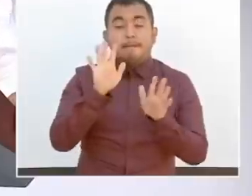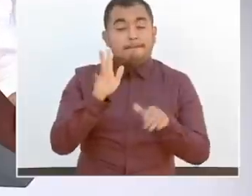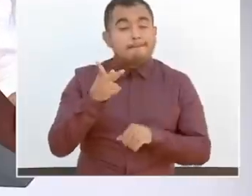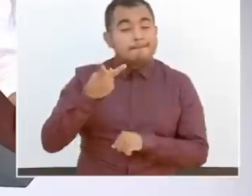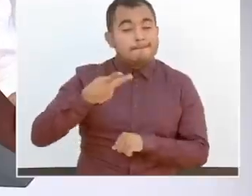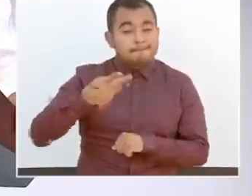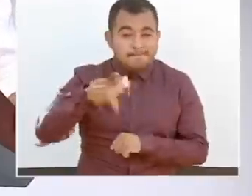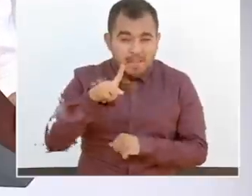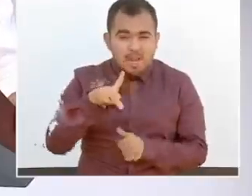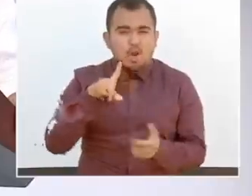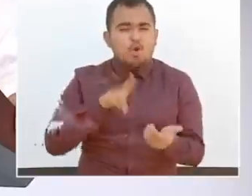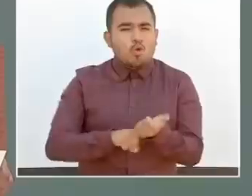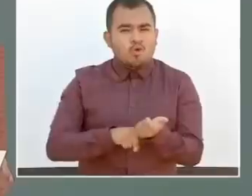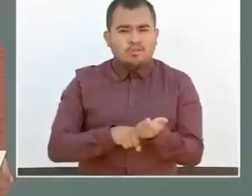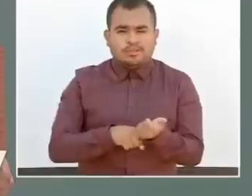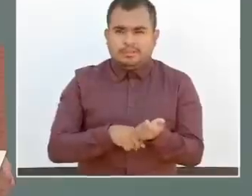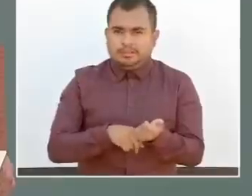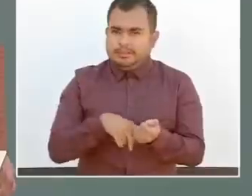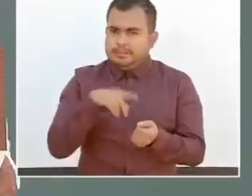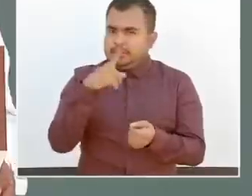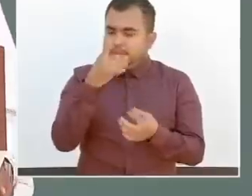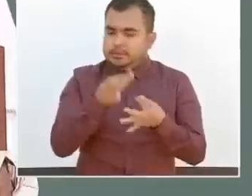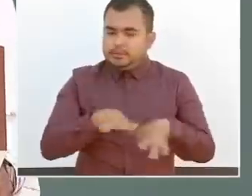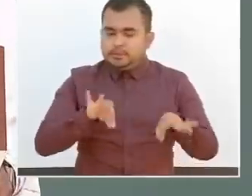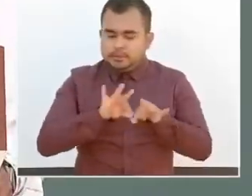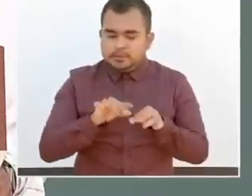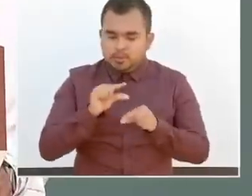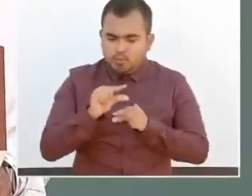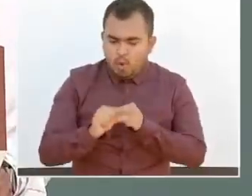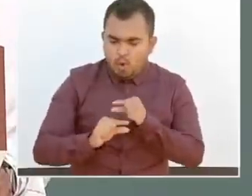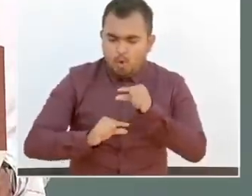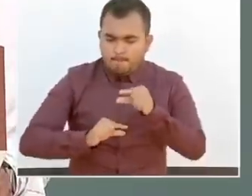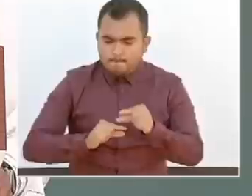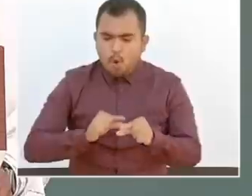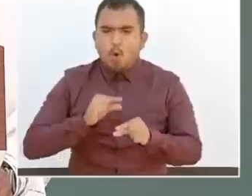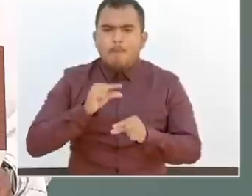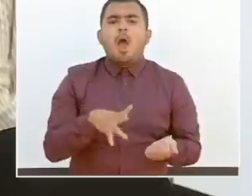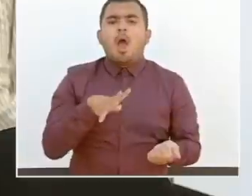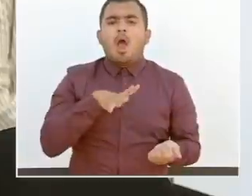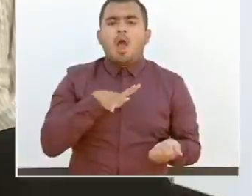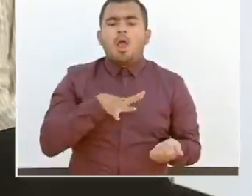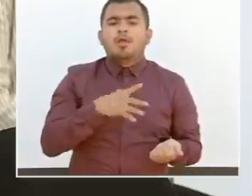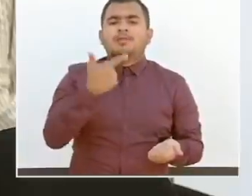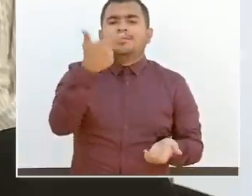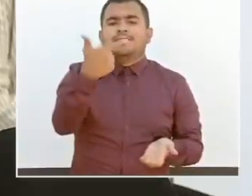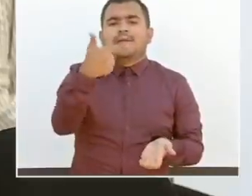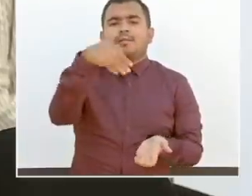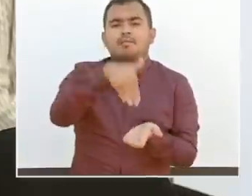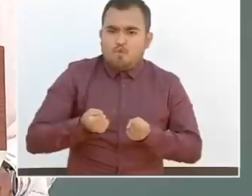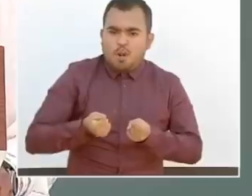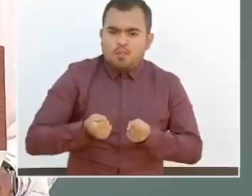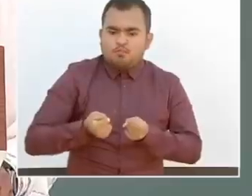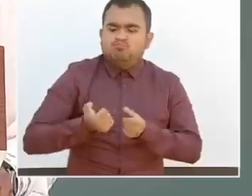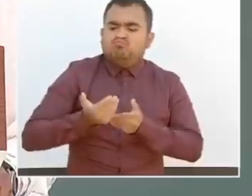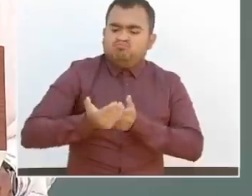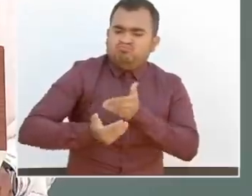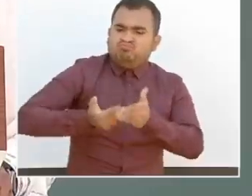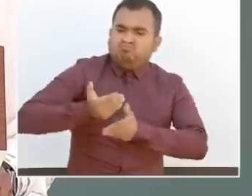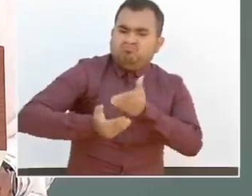El cimiento, las bases, es lograr una sociedad mejor.